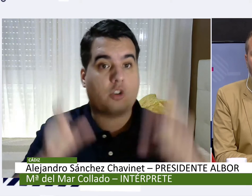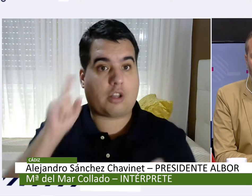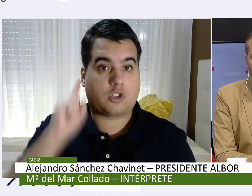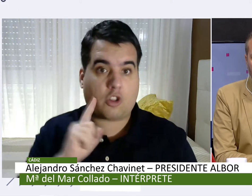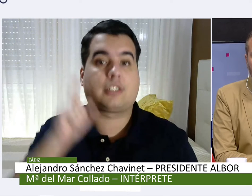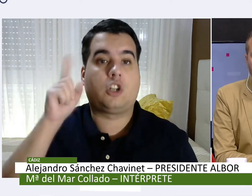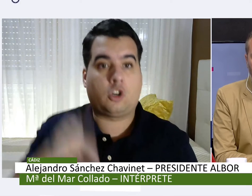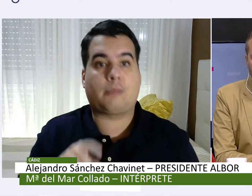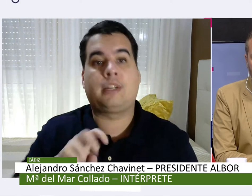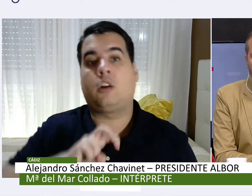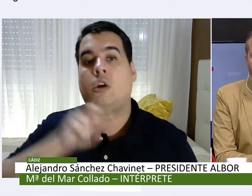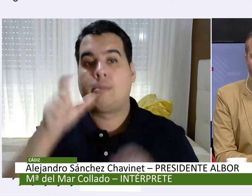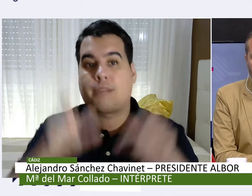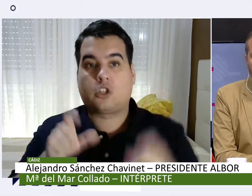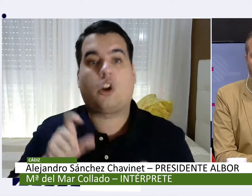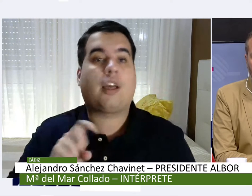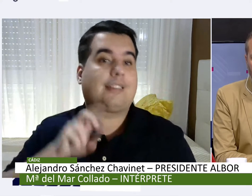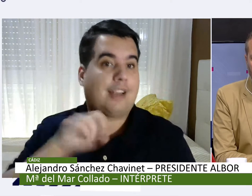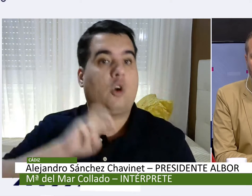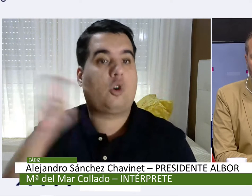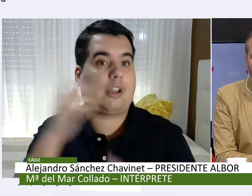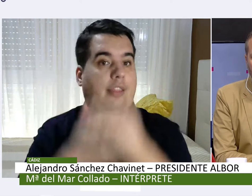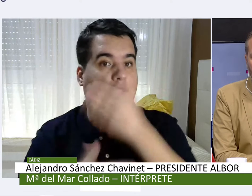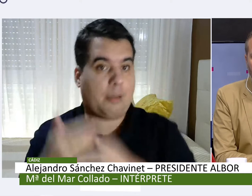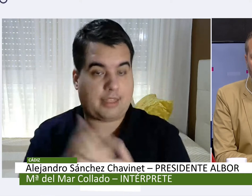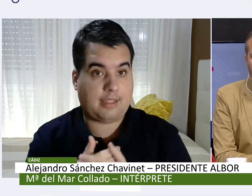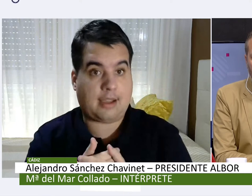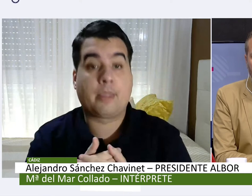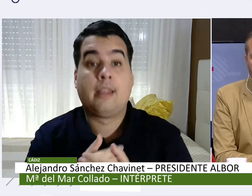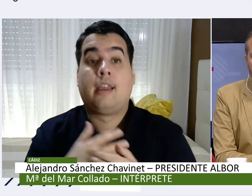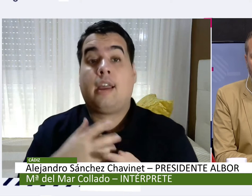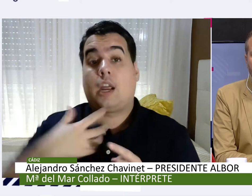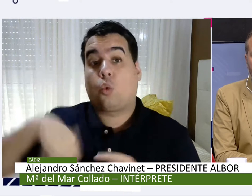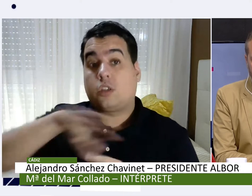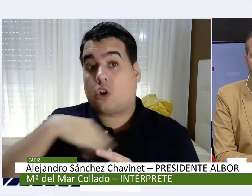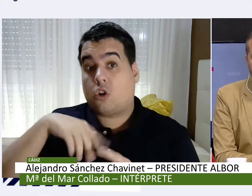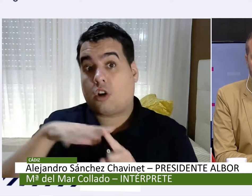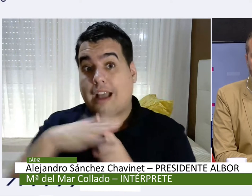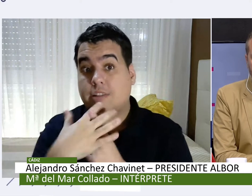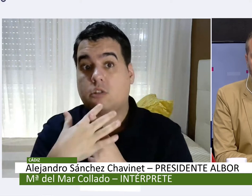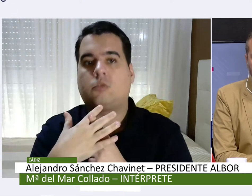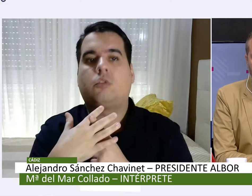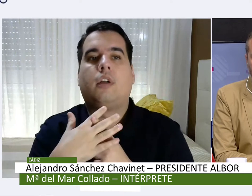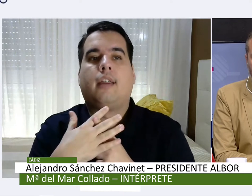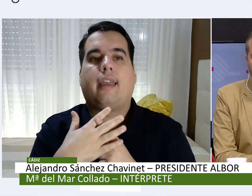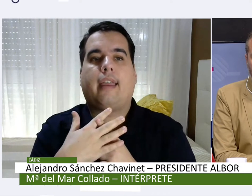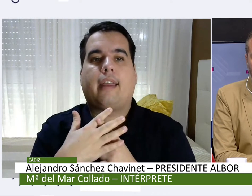solo personas sordas, sino también personas que tienen otra discapacidad. En nuestro